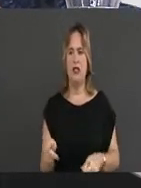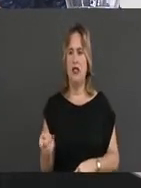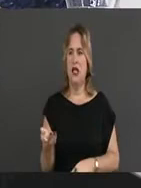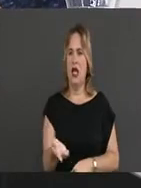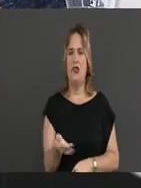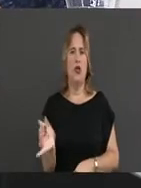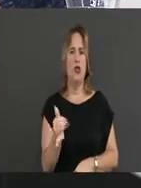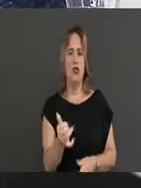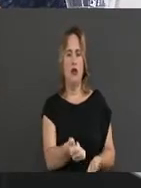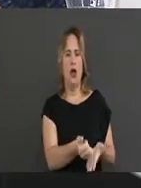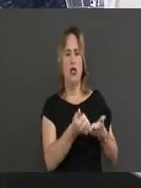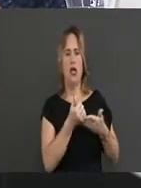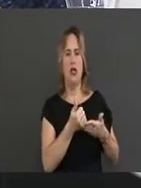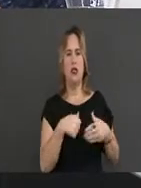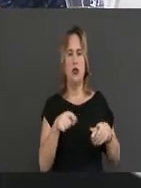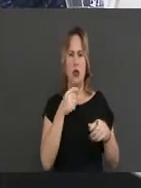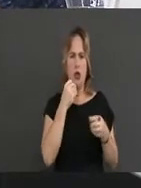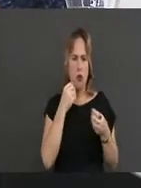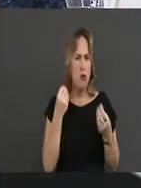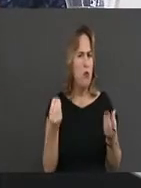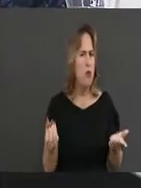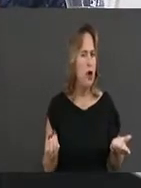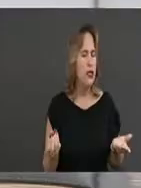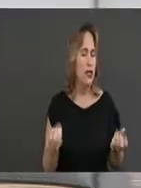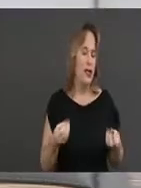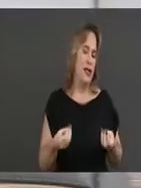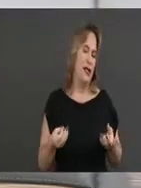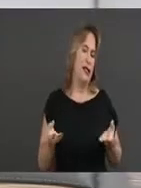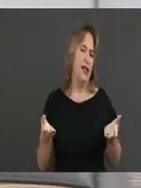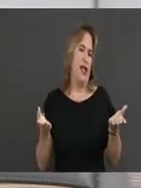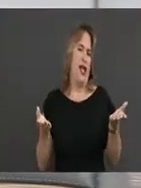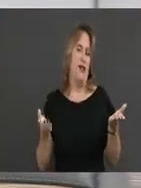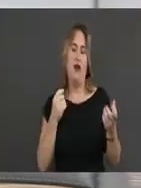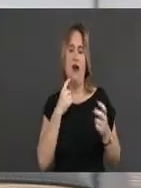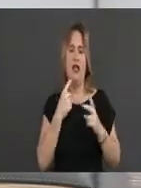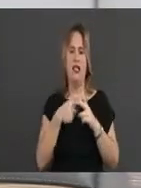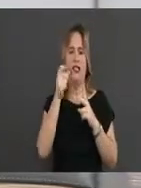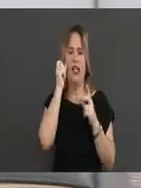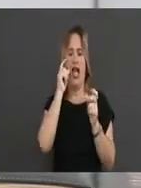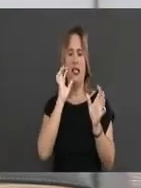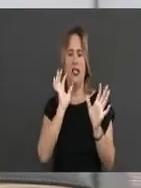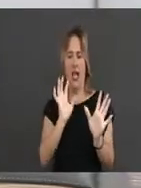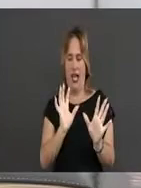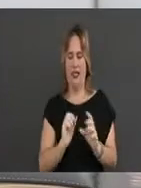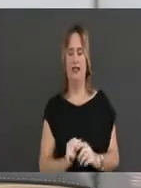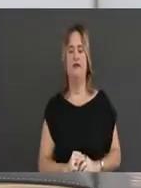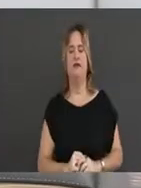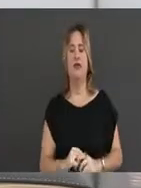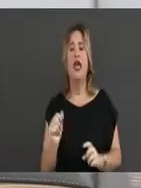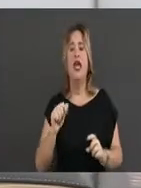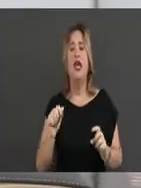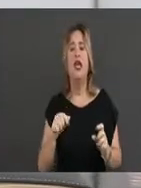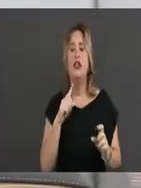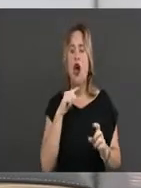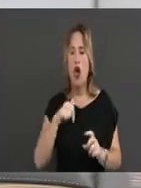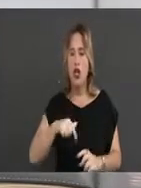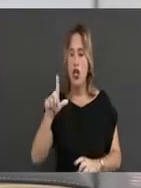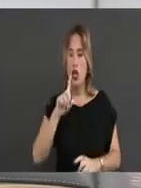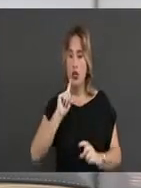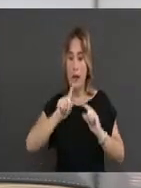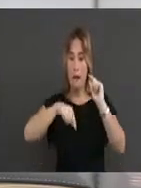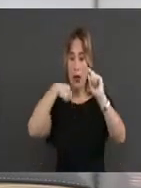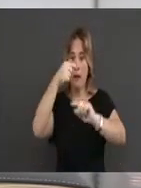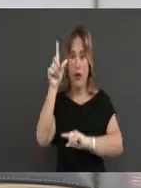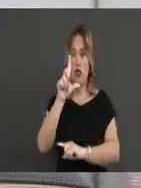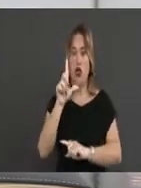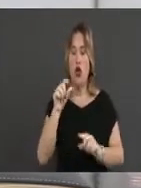allí, que también se usen estos lugares. ¿Esto es posible? Sí, claro. Claro, y es la idea. Fíjese, esto es hoy lunes, pero el próximo